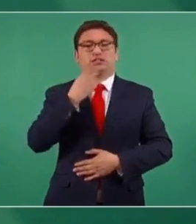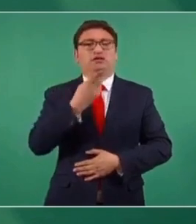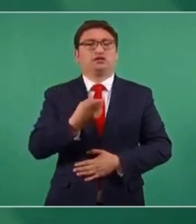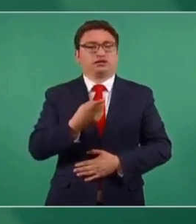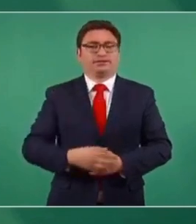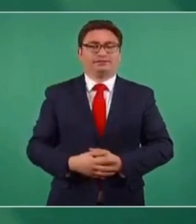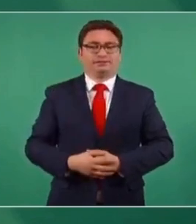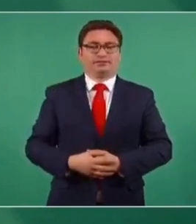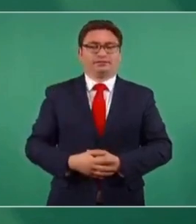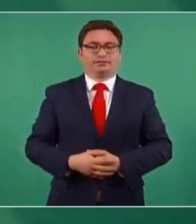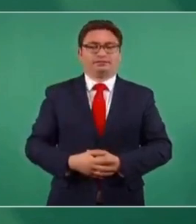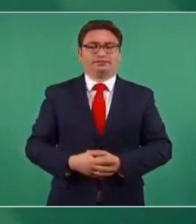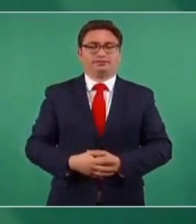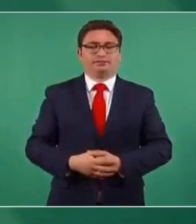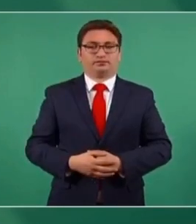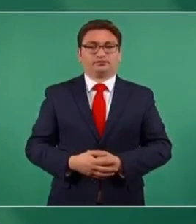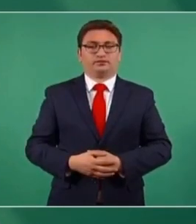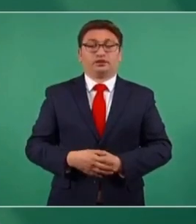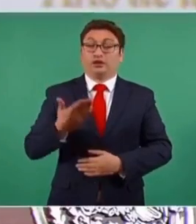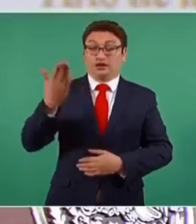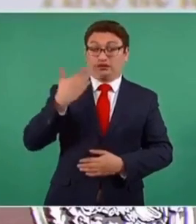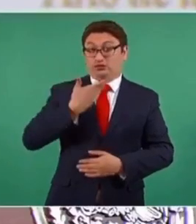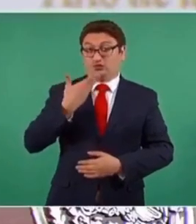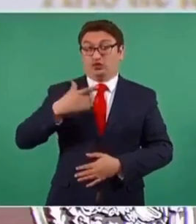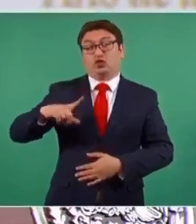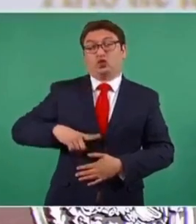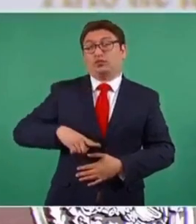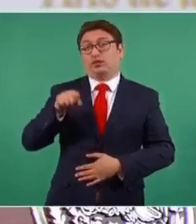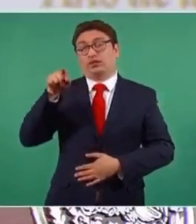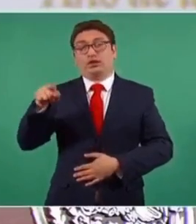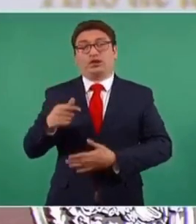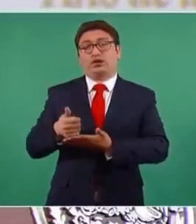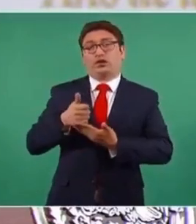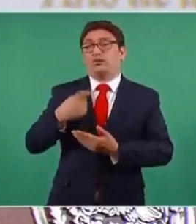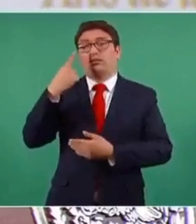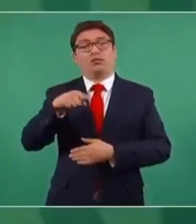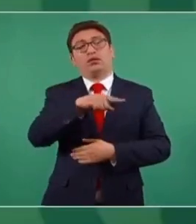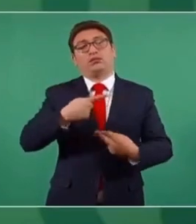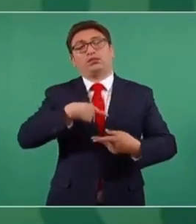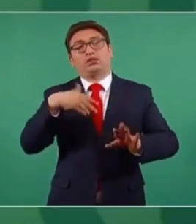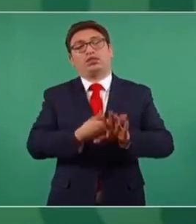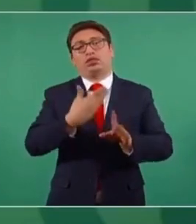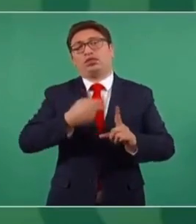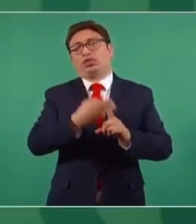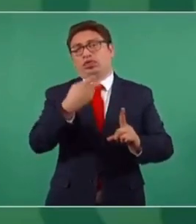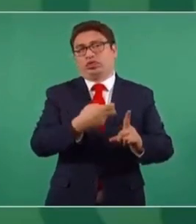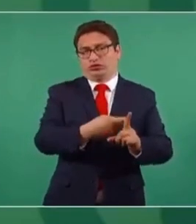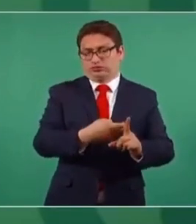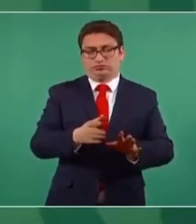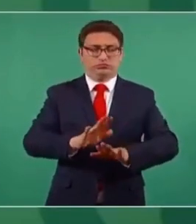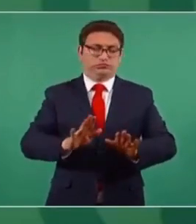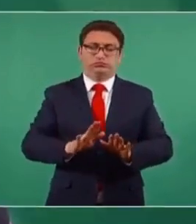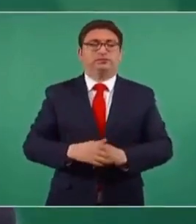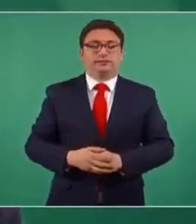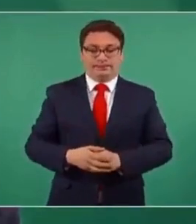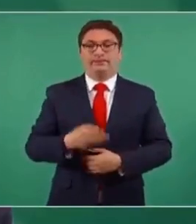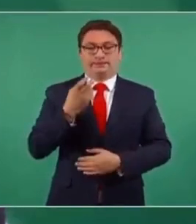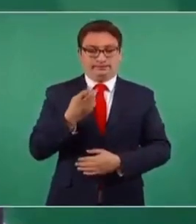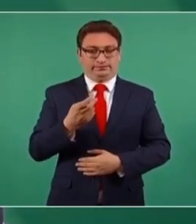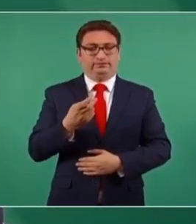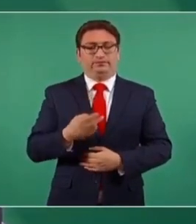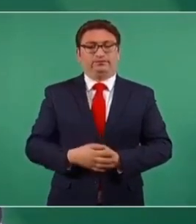se utilizara al gobierno, como era la costumbre, para perseguir a nadie, para descalificar a nadie. Y en